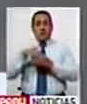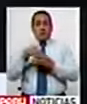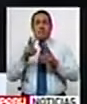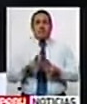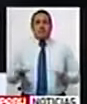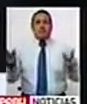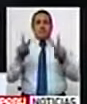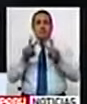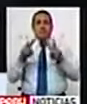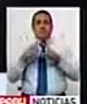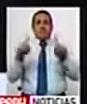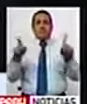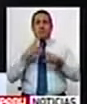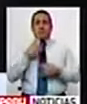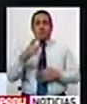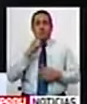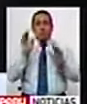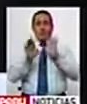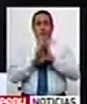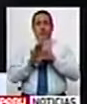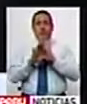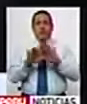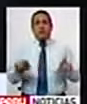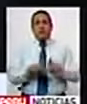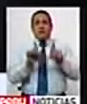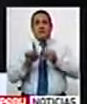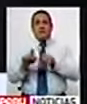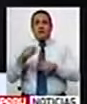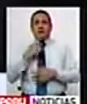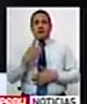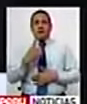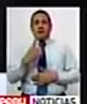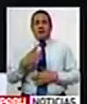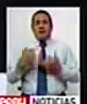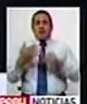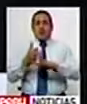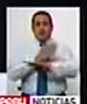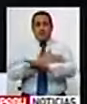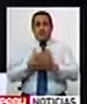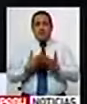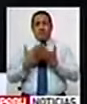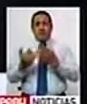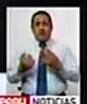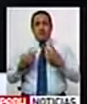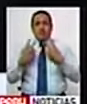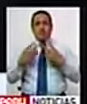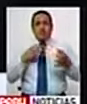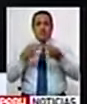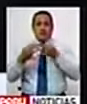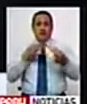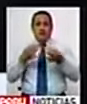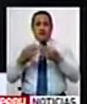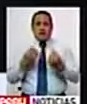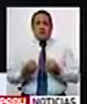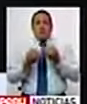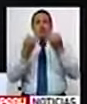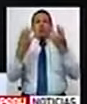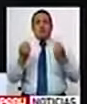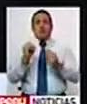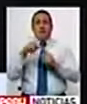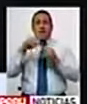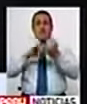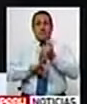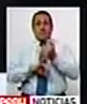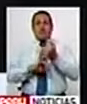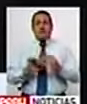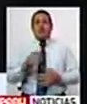valer. Pero sin embargo, esta, en cuanto a que se anule, el número de actas también